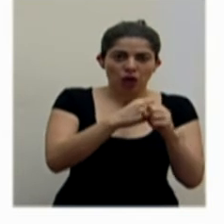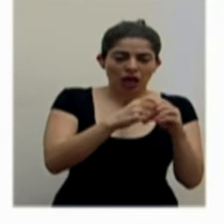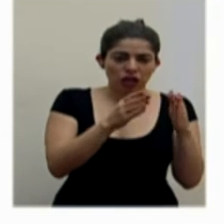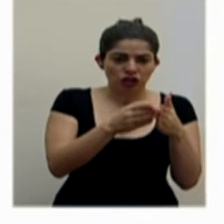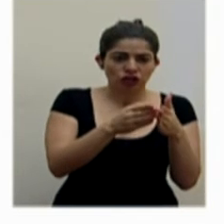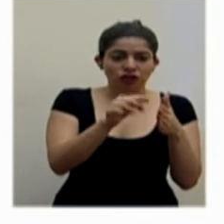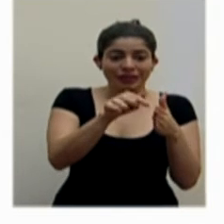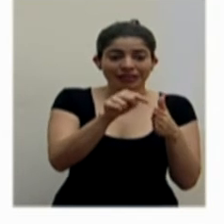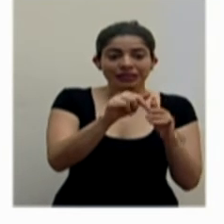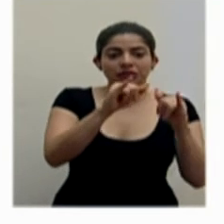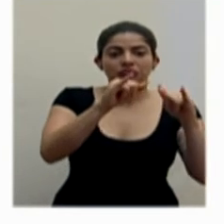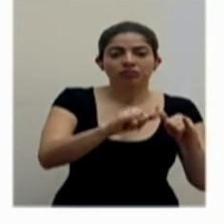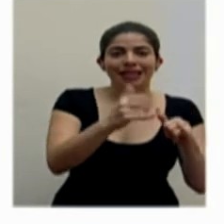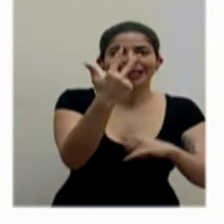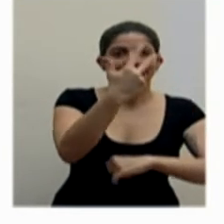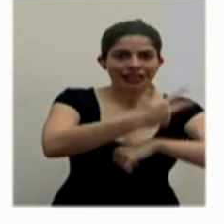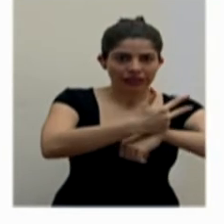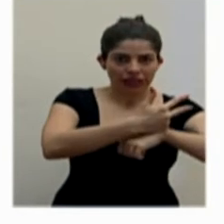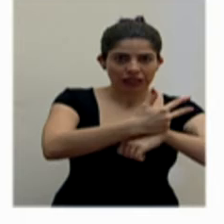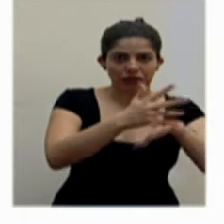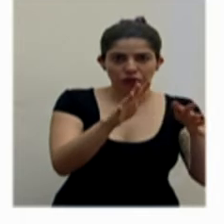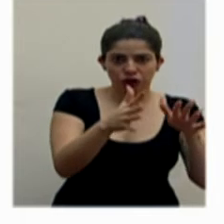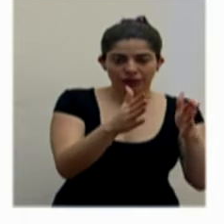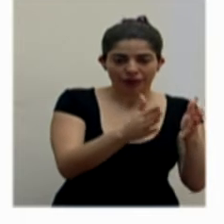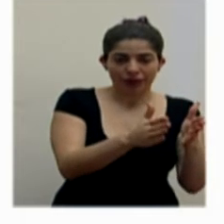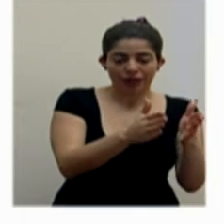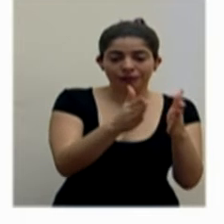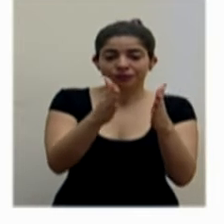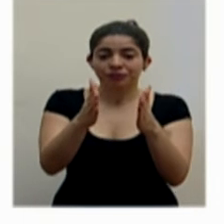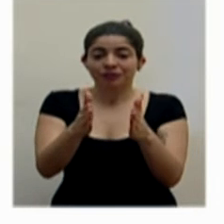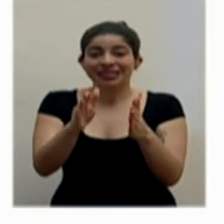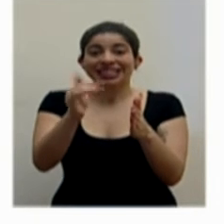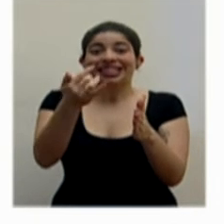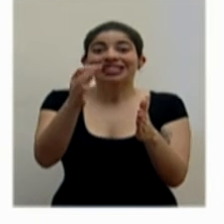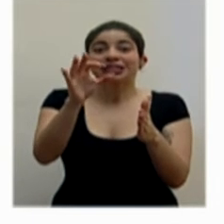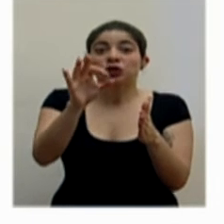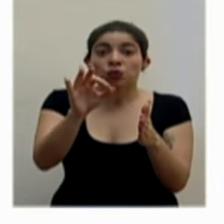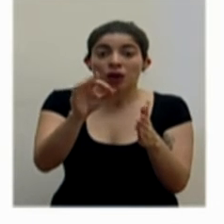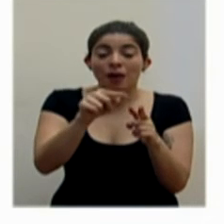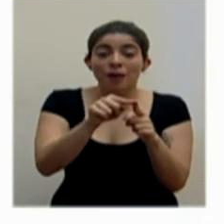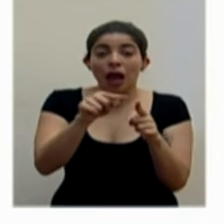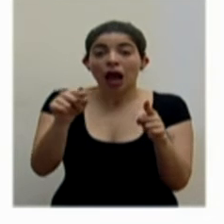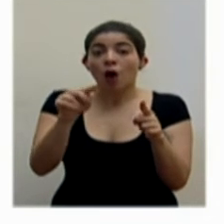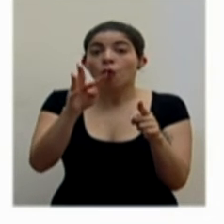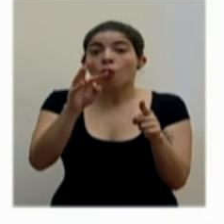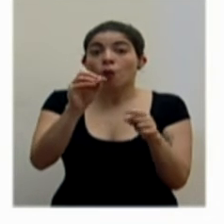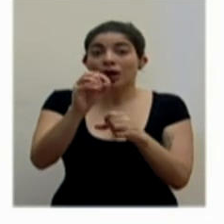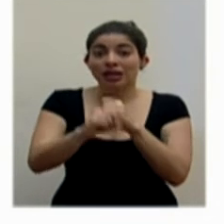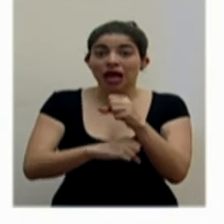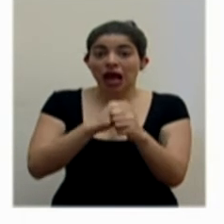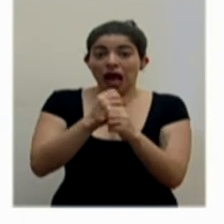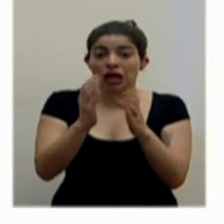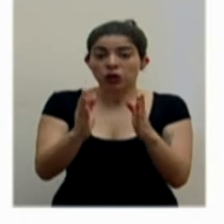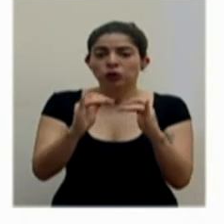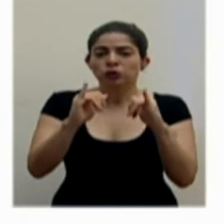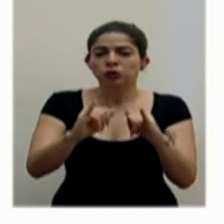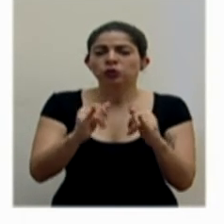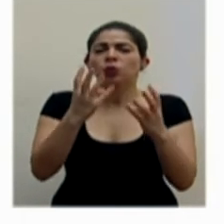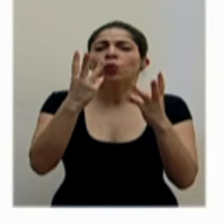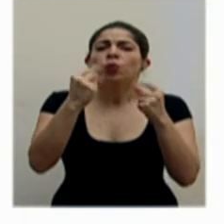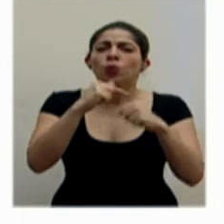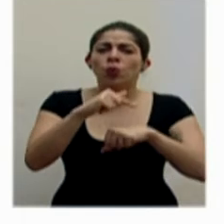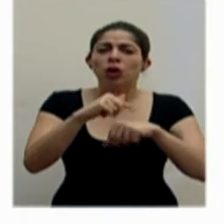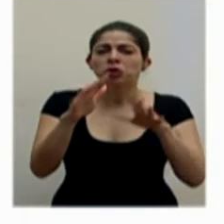tienen una estancia de 3 días. Las de 19 a 40 años tienen una estancia